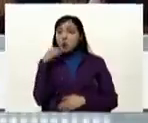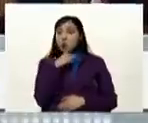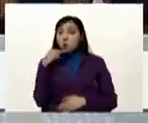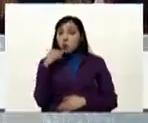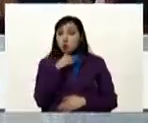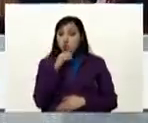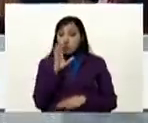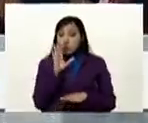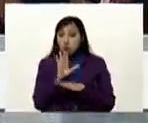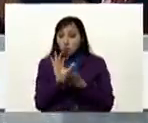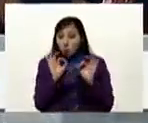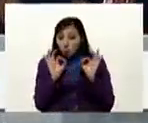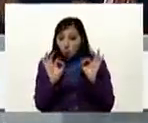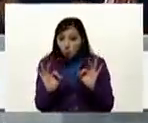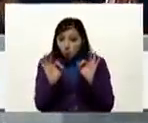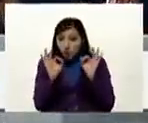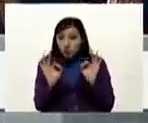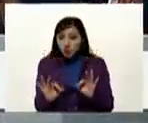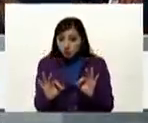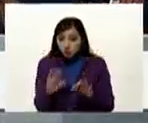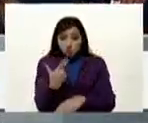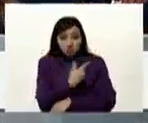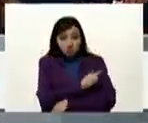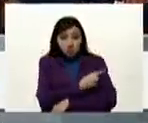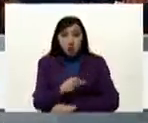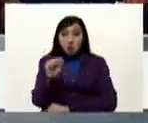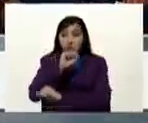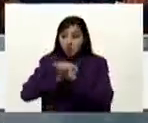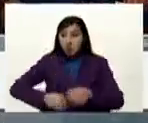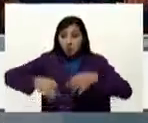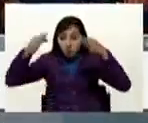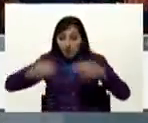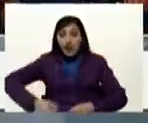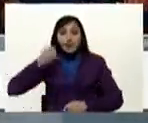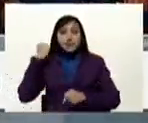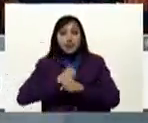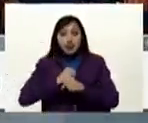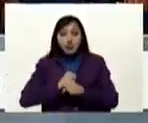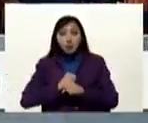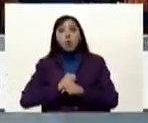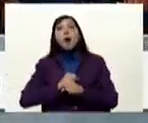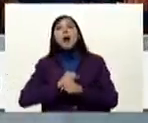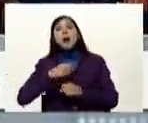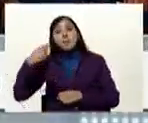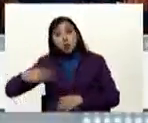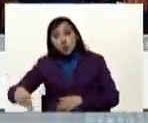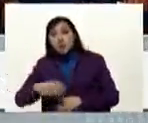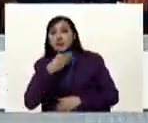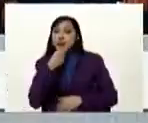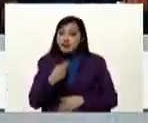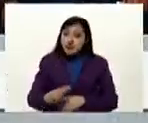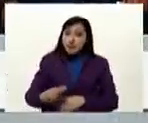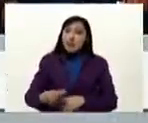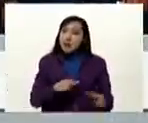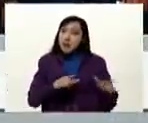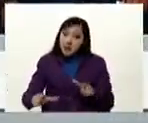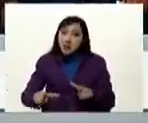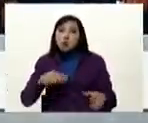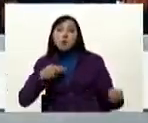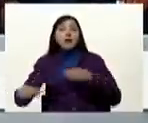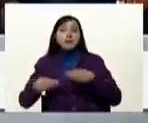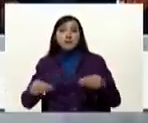de cuidados, prevención y vacunación, para tener noviembre y diciembre de flexibilización